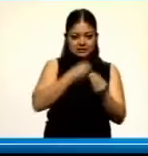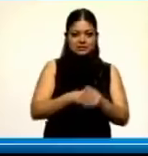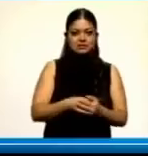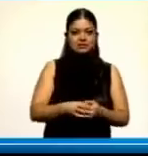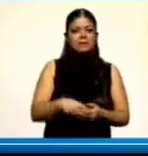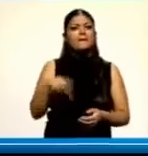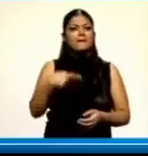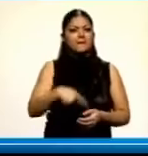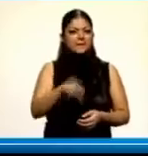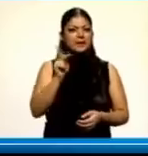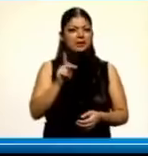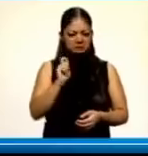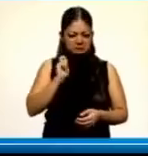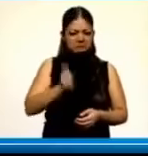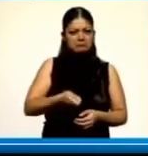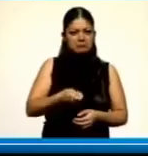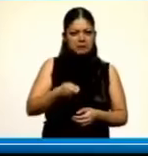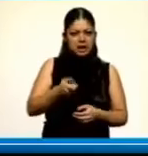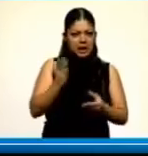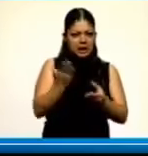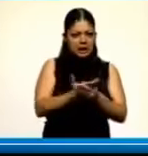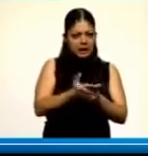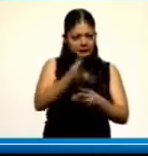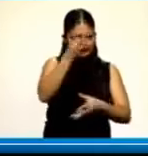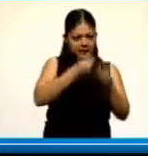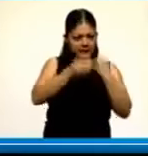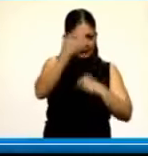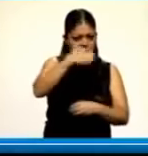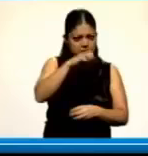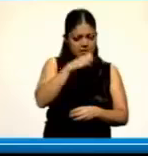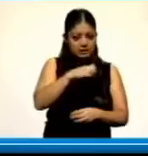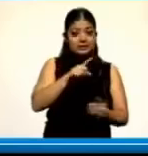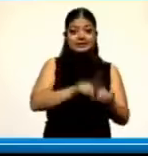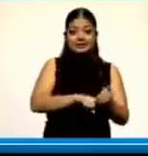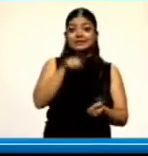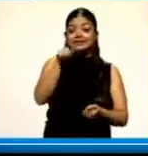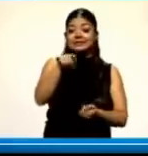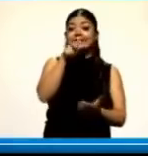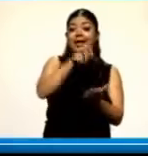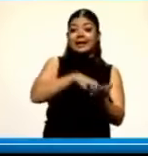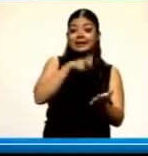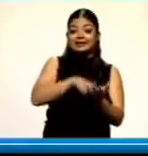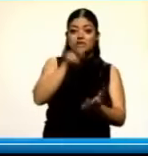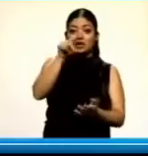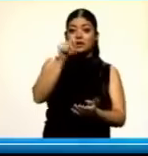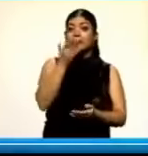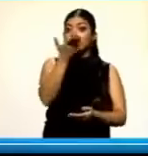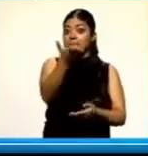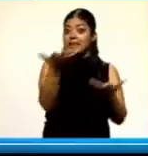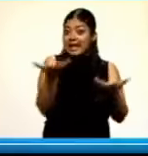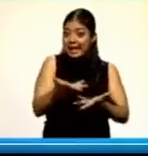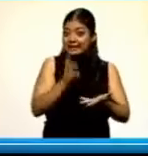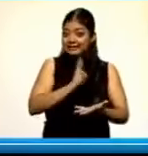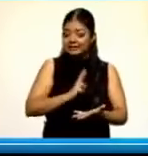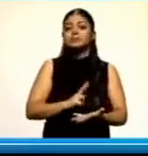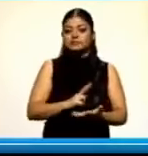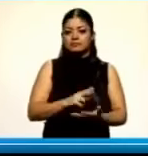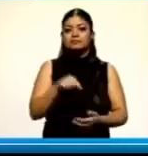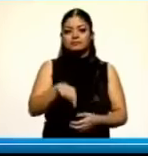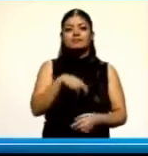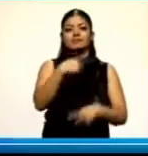Pero, ¿qué es la carpeta de experiencias? Los ejercicios que te solicitamos en televisión. Aquí te enseñaremos